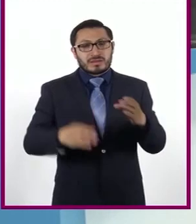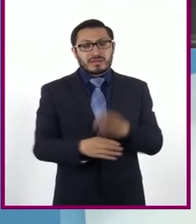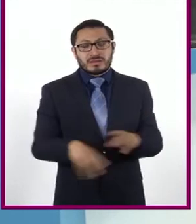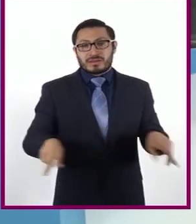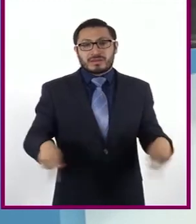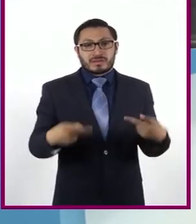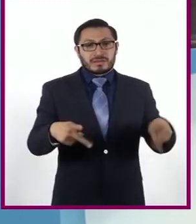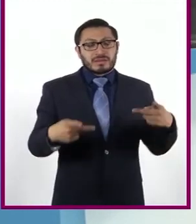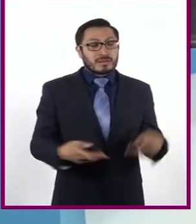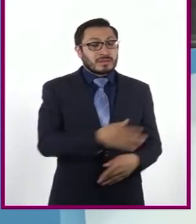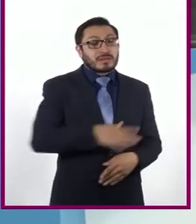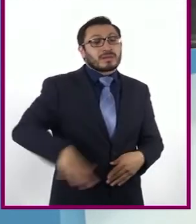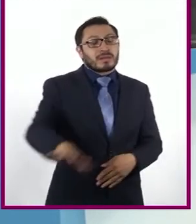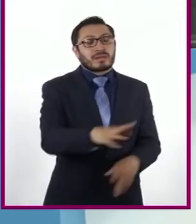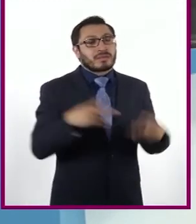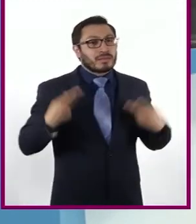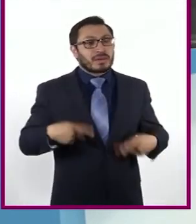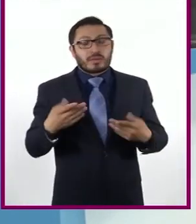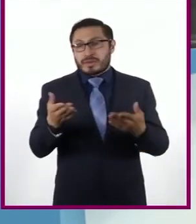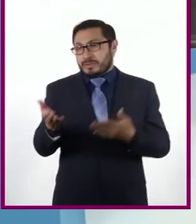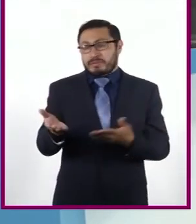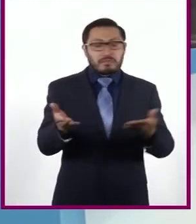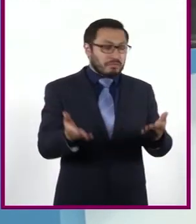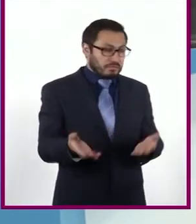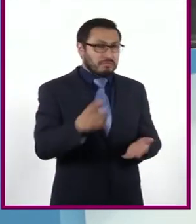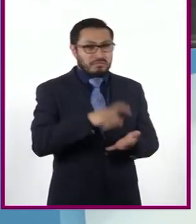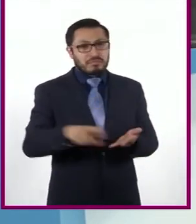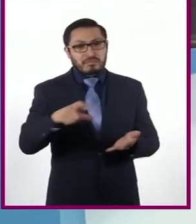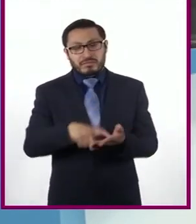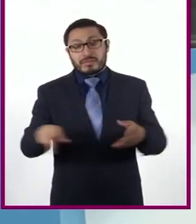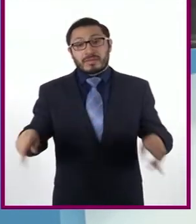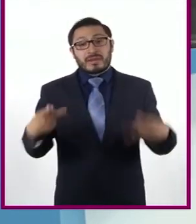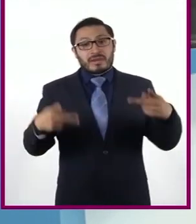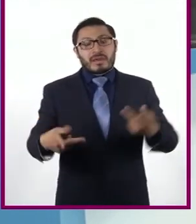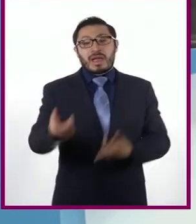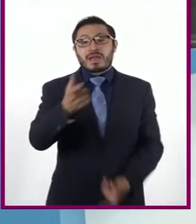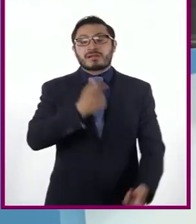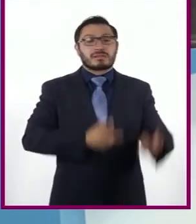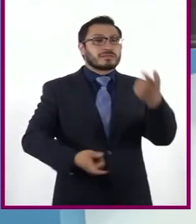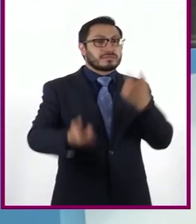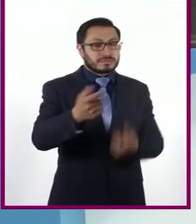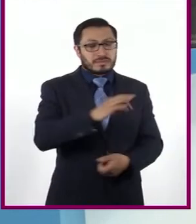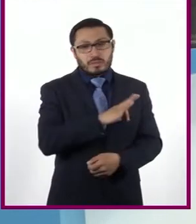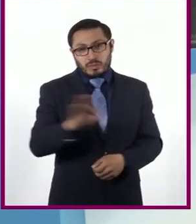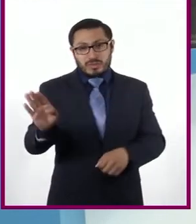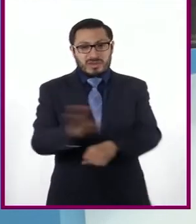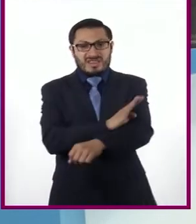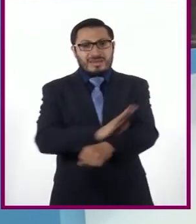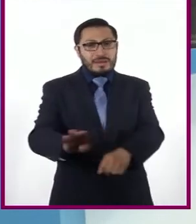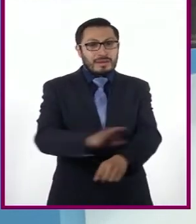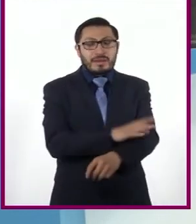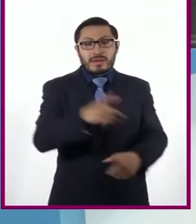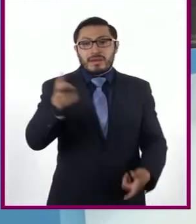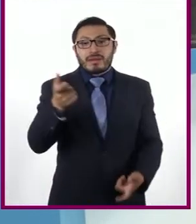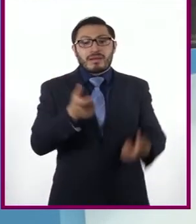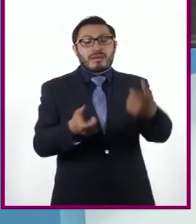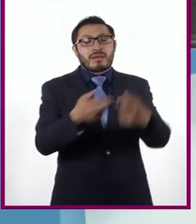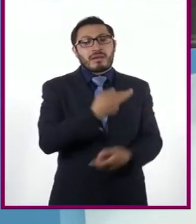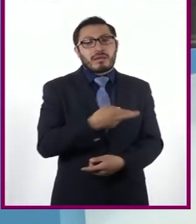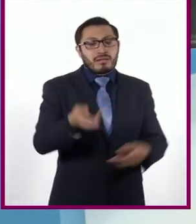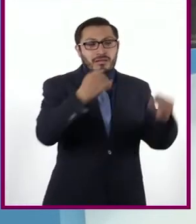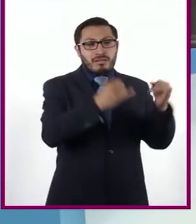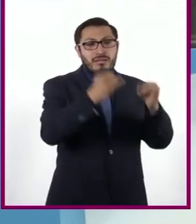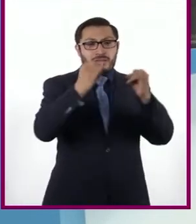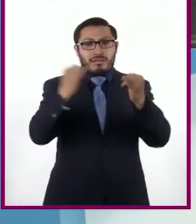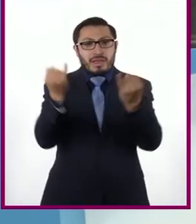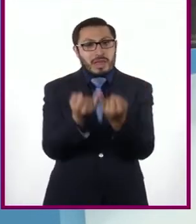sociedad solicitara o demandara y cuya venta generara ganancias y podría favorecer tanto la riqueza individual como la